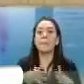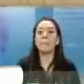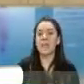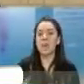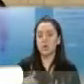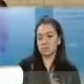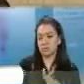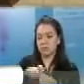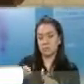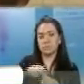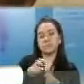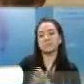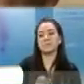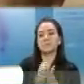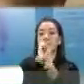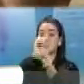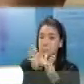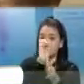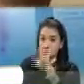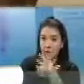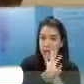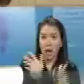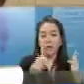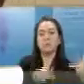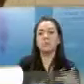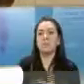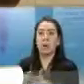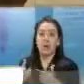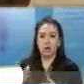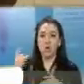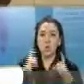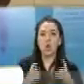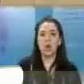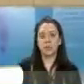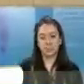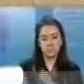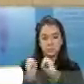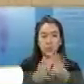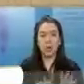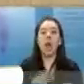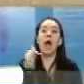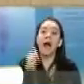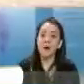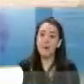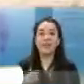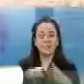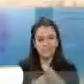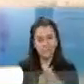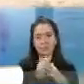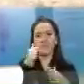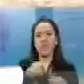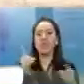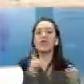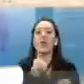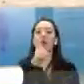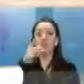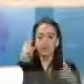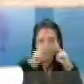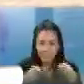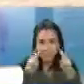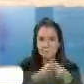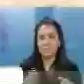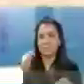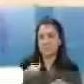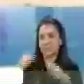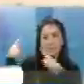poder trabajar. Si se complicara este tema, tenemos que volver a extraer y empezar de cero. Desde ese instante, esa búsqueda